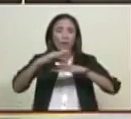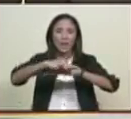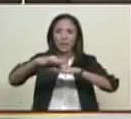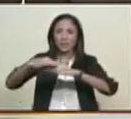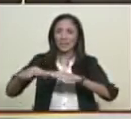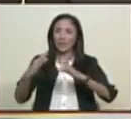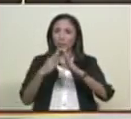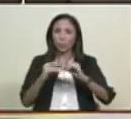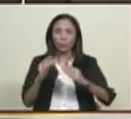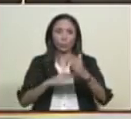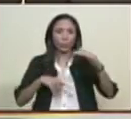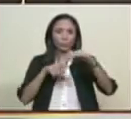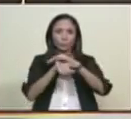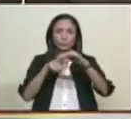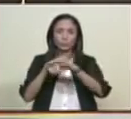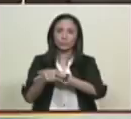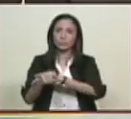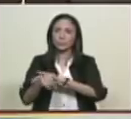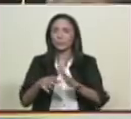Callao pasando por Maturín